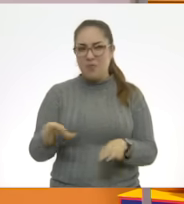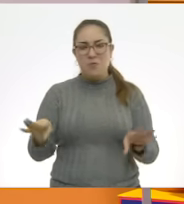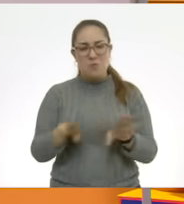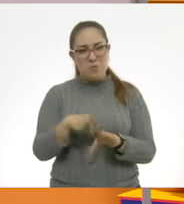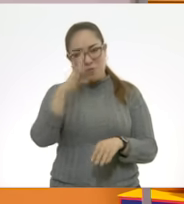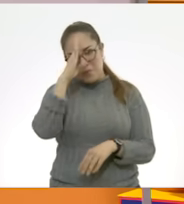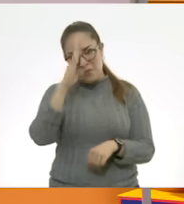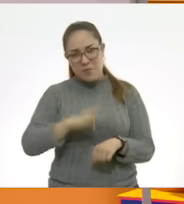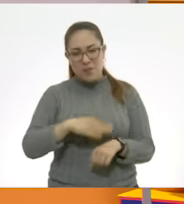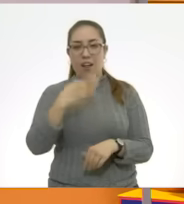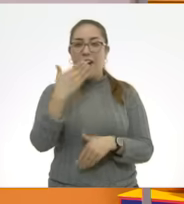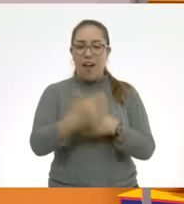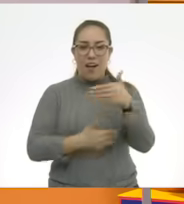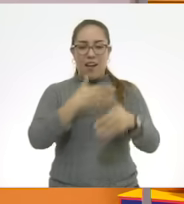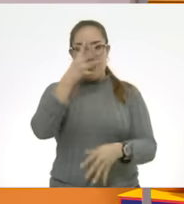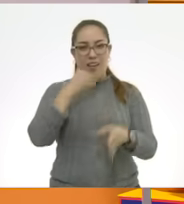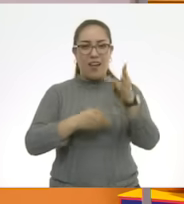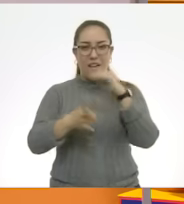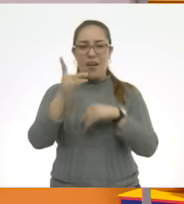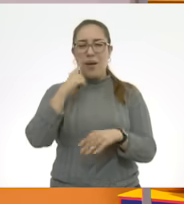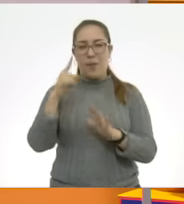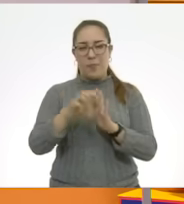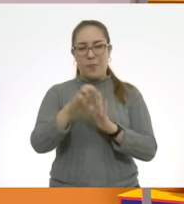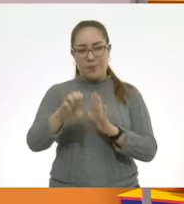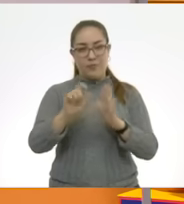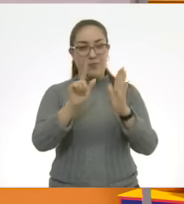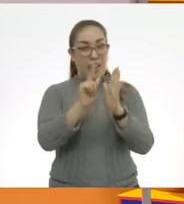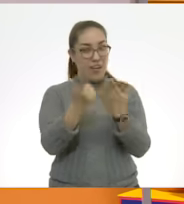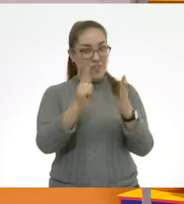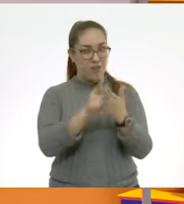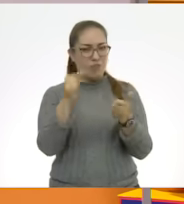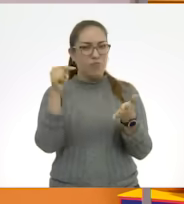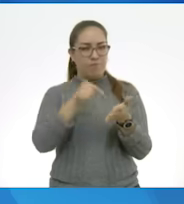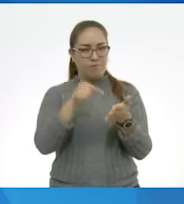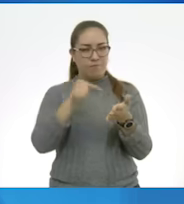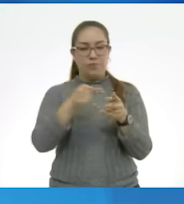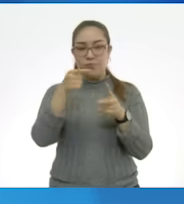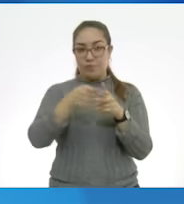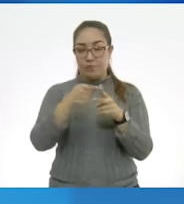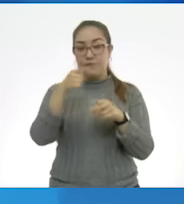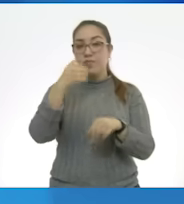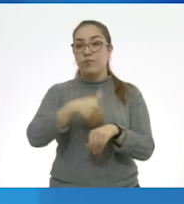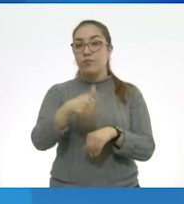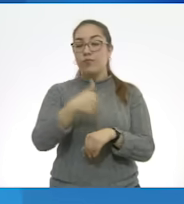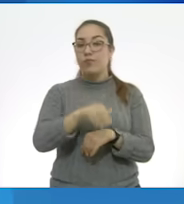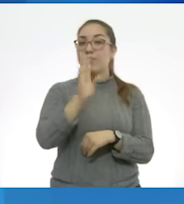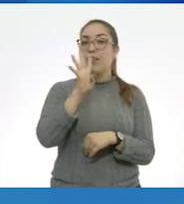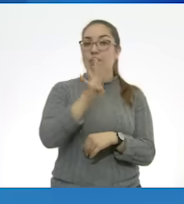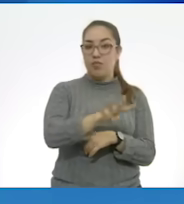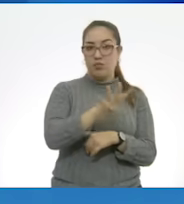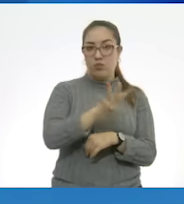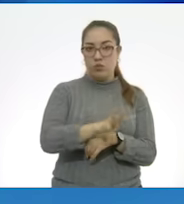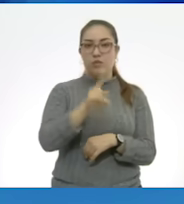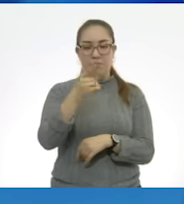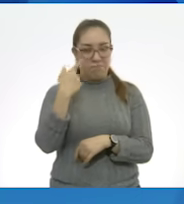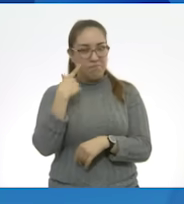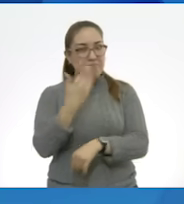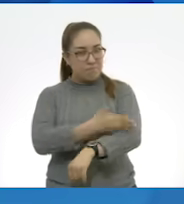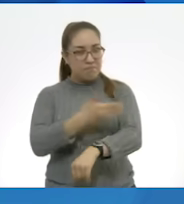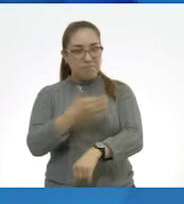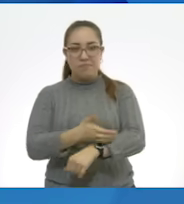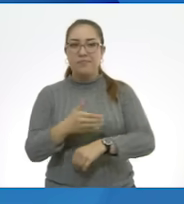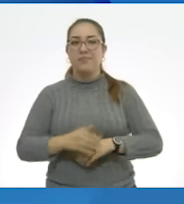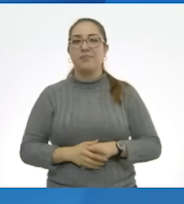otras actividades. Por ejemplo, vamos a nuestro libro de desafíos matemáticos en la página número 19. ¿Me acompañas? Vamos.